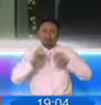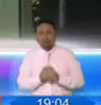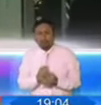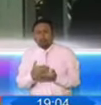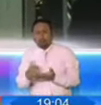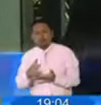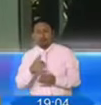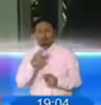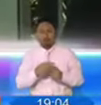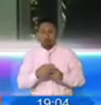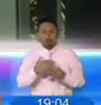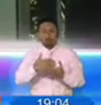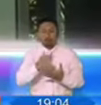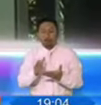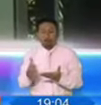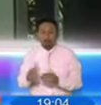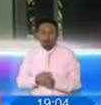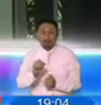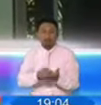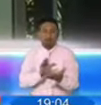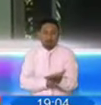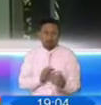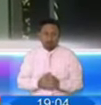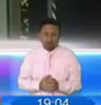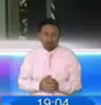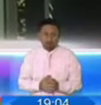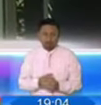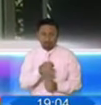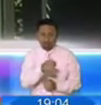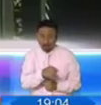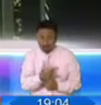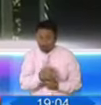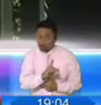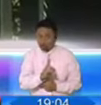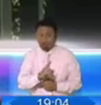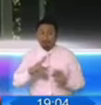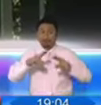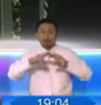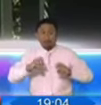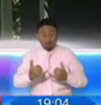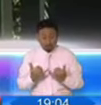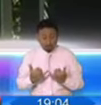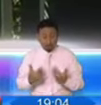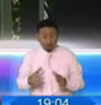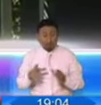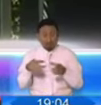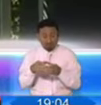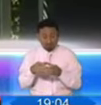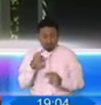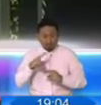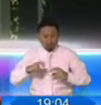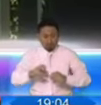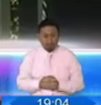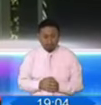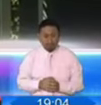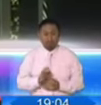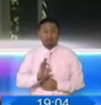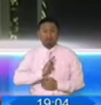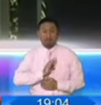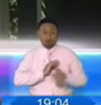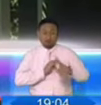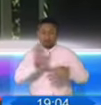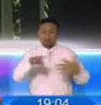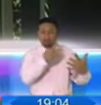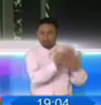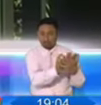nombres de personas, omite nombres de proyectos. Es decir, eso es parte de la investigación que estamos haciendo ahora ya en instrucción fiscal. El perito está detenido, está con